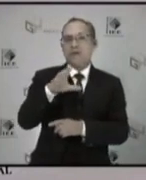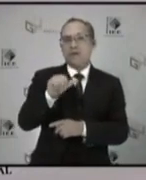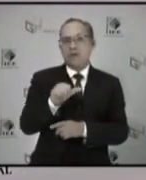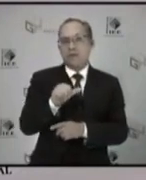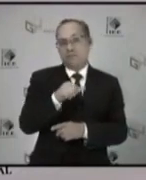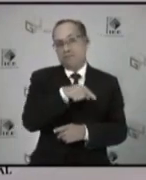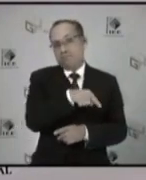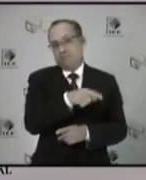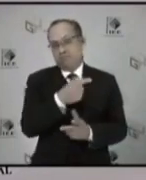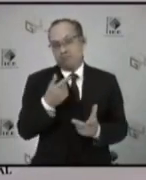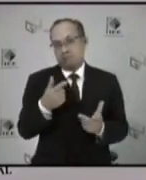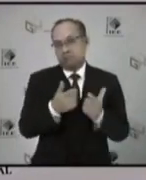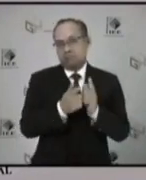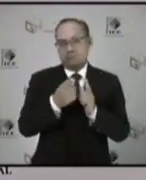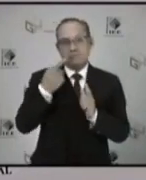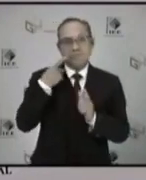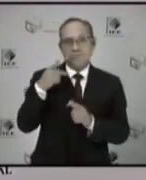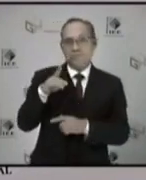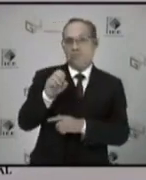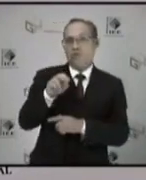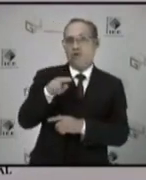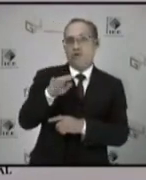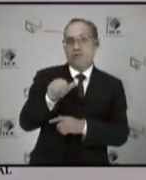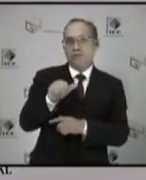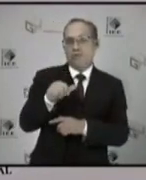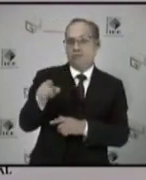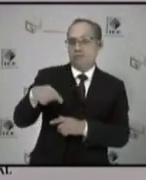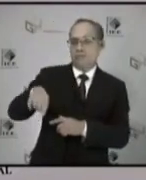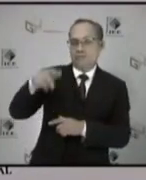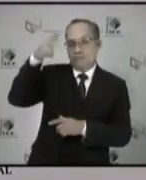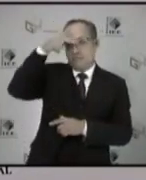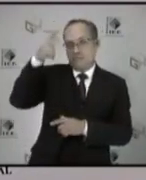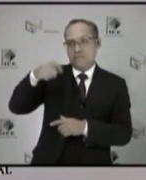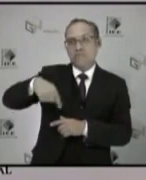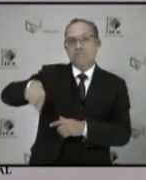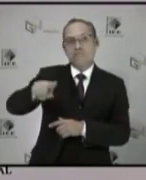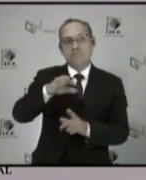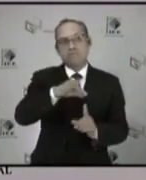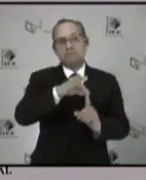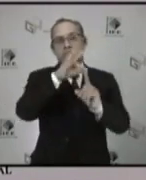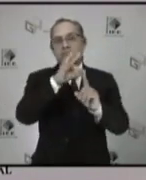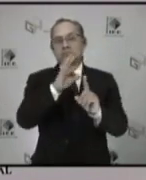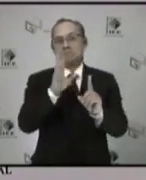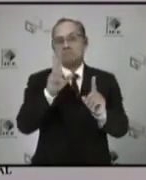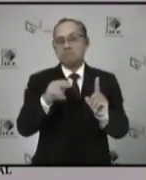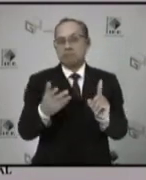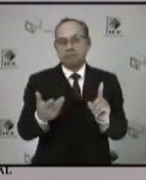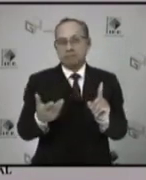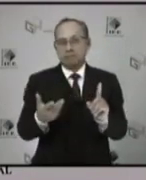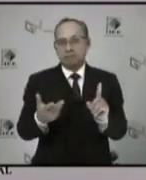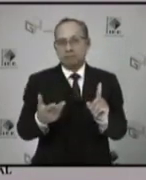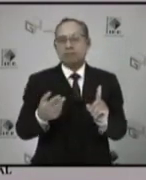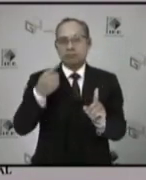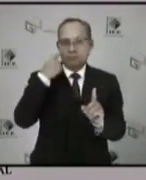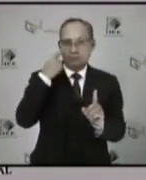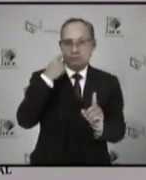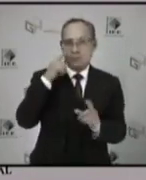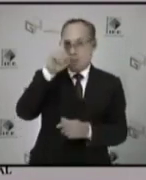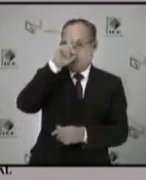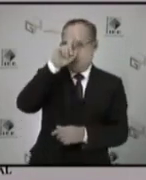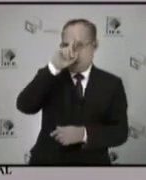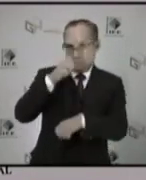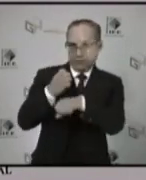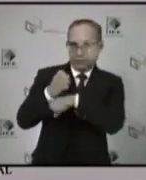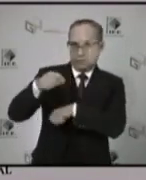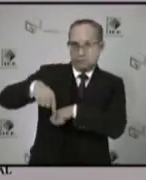no eligieron como candidato, y se los voy a aclarar. El Consejo Estatal de Morena